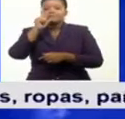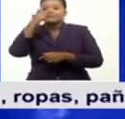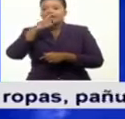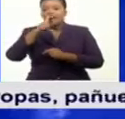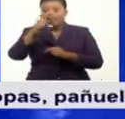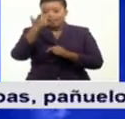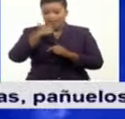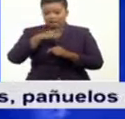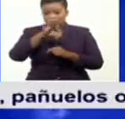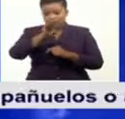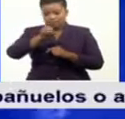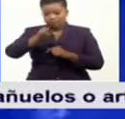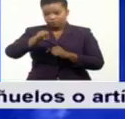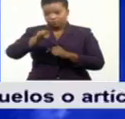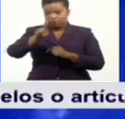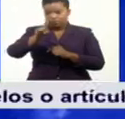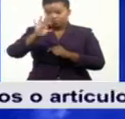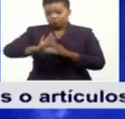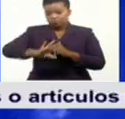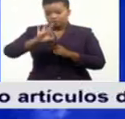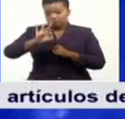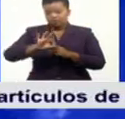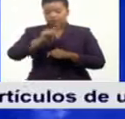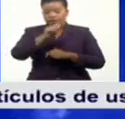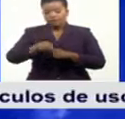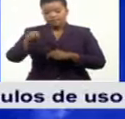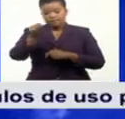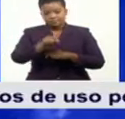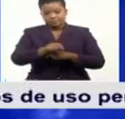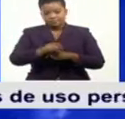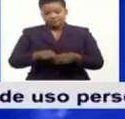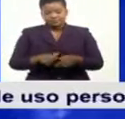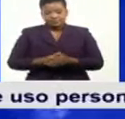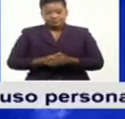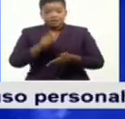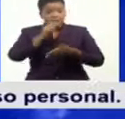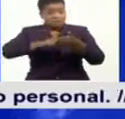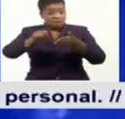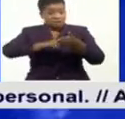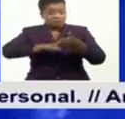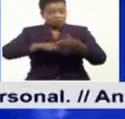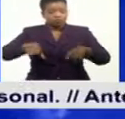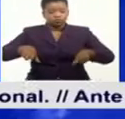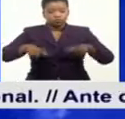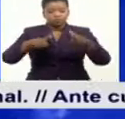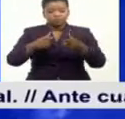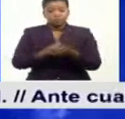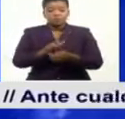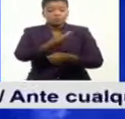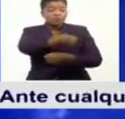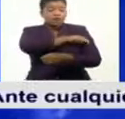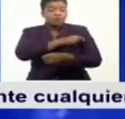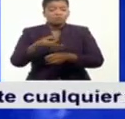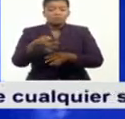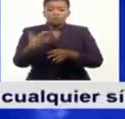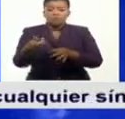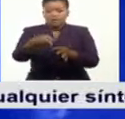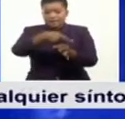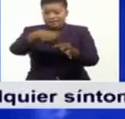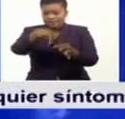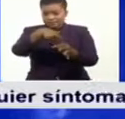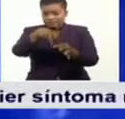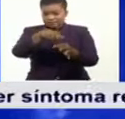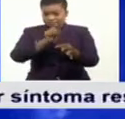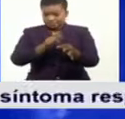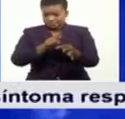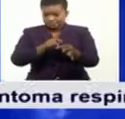80,1% de todo lo que estaba previsto. En la población del municipio especial Isla de la Juventud,